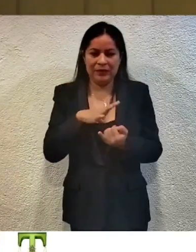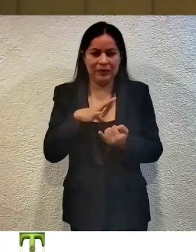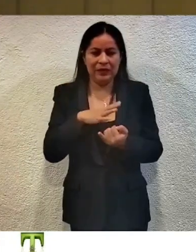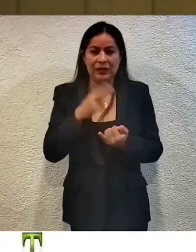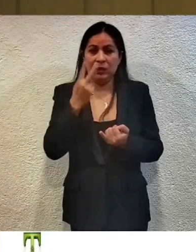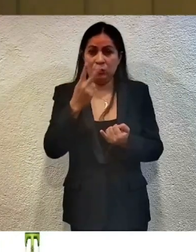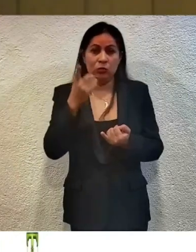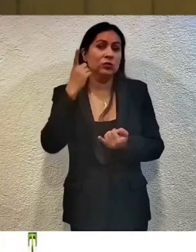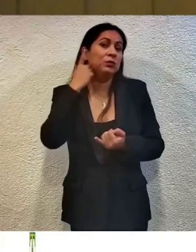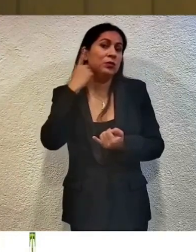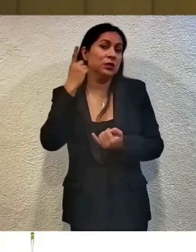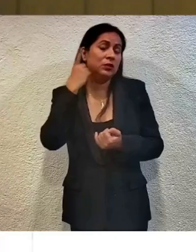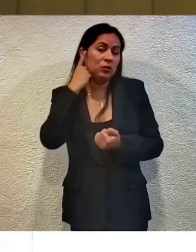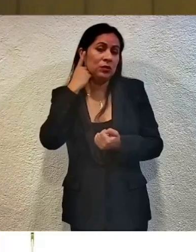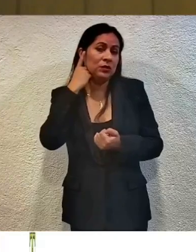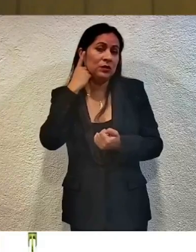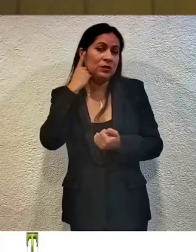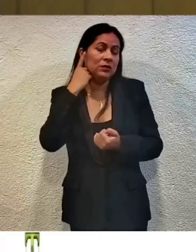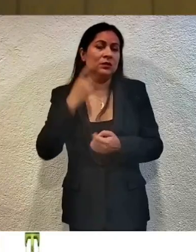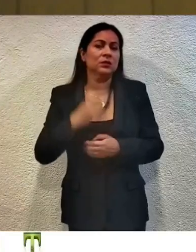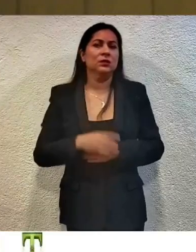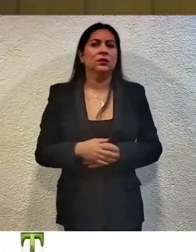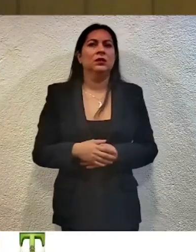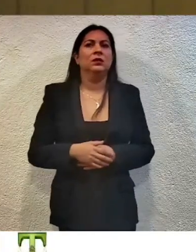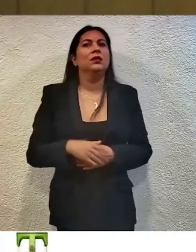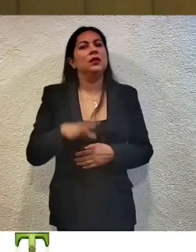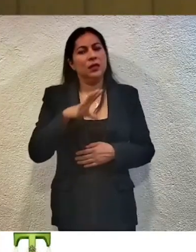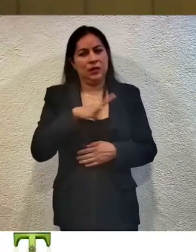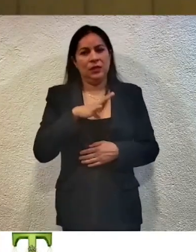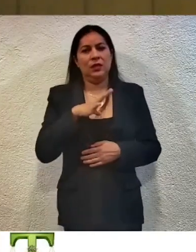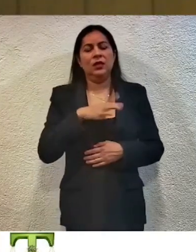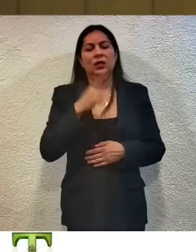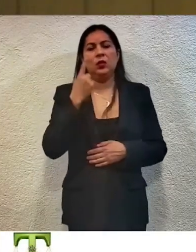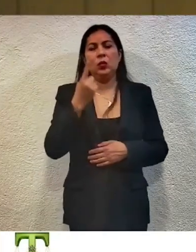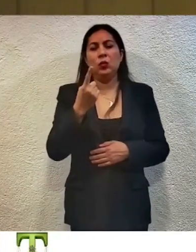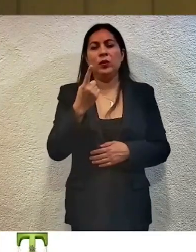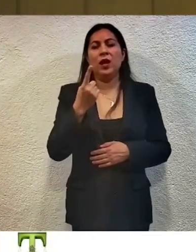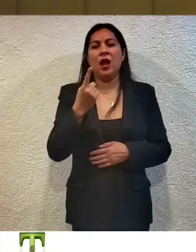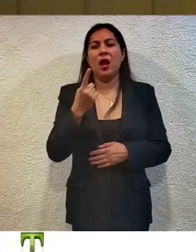2 diputaciones y que tienen una